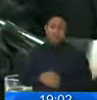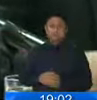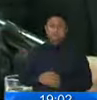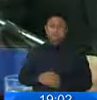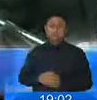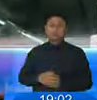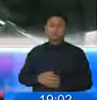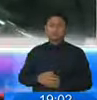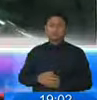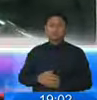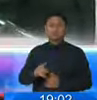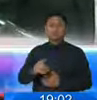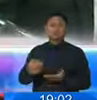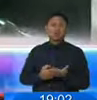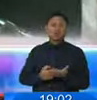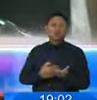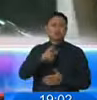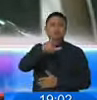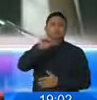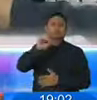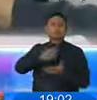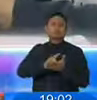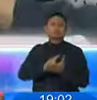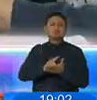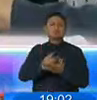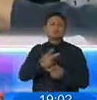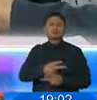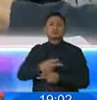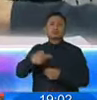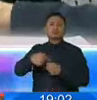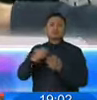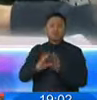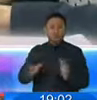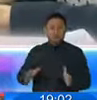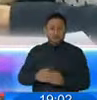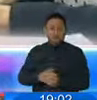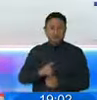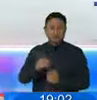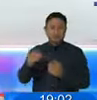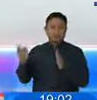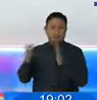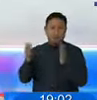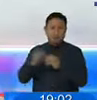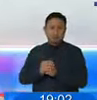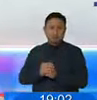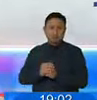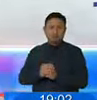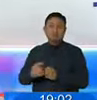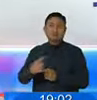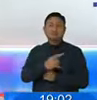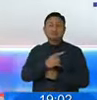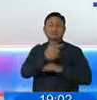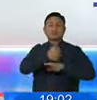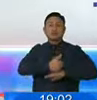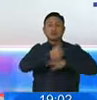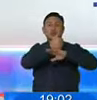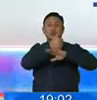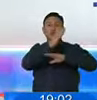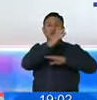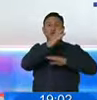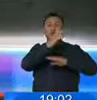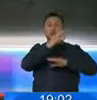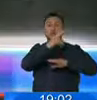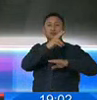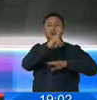En una sesión que no demoró más de 30 minutos, el Consejo de Participación Ciudadana Transitorio resolvió cesar en funciones al titular de la Superintendencia